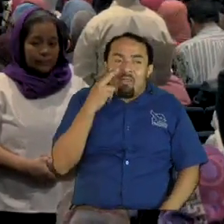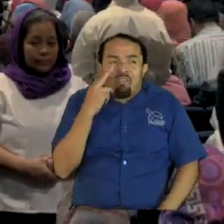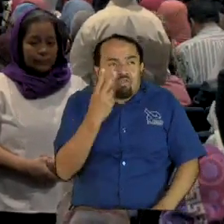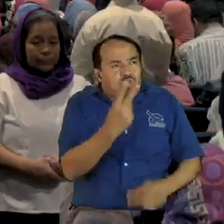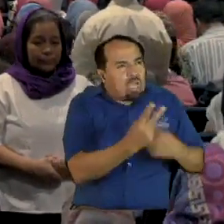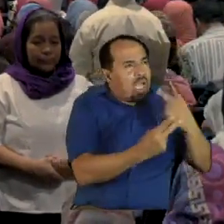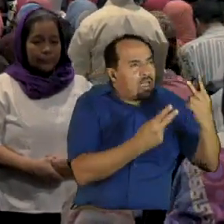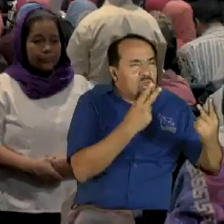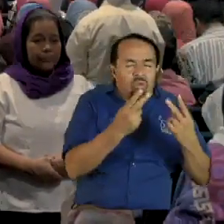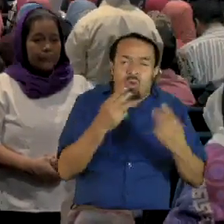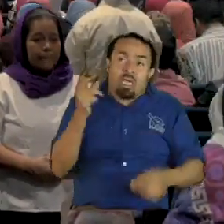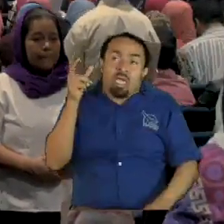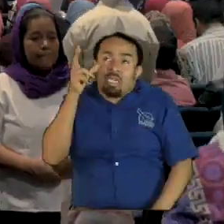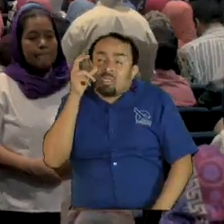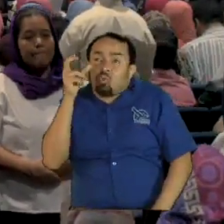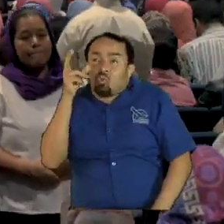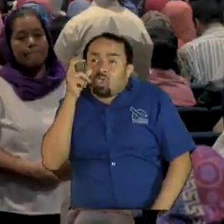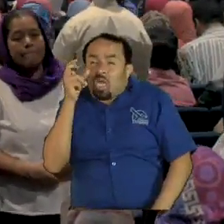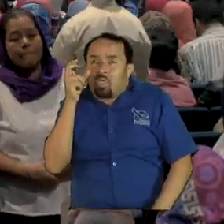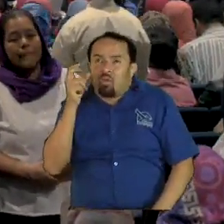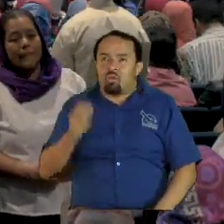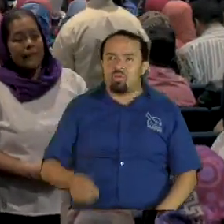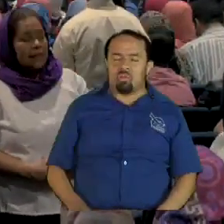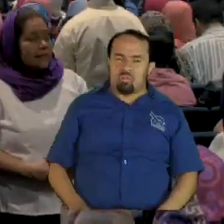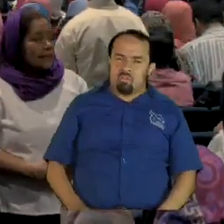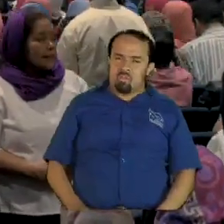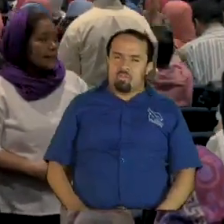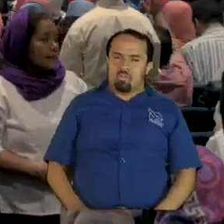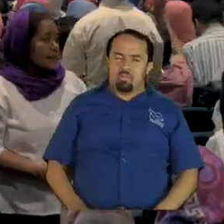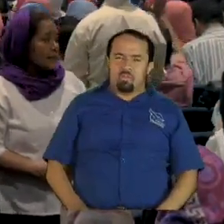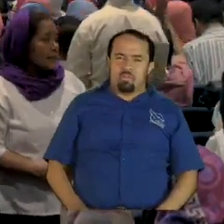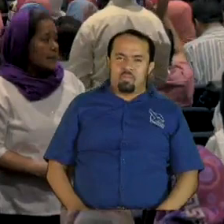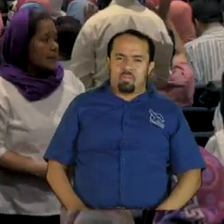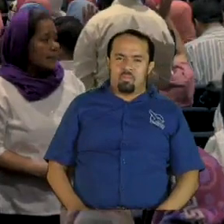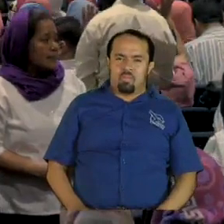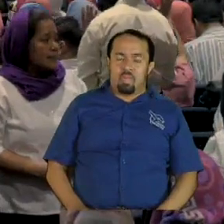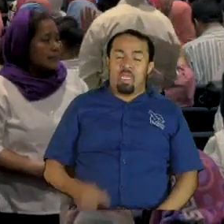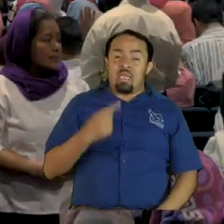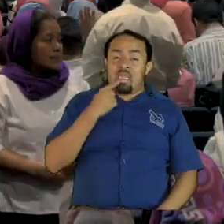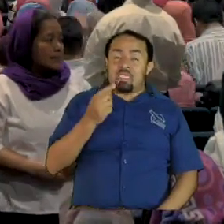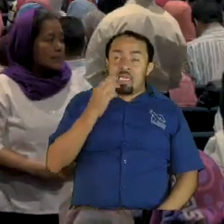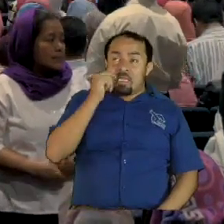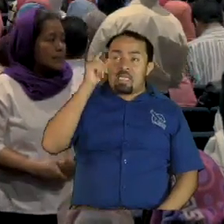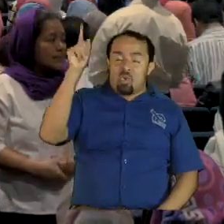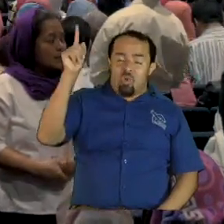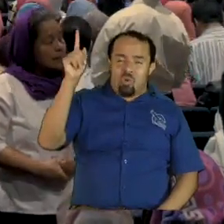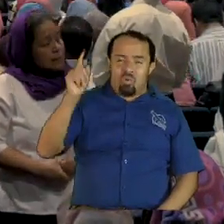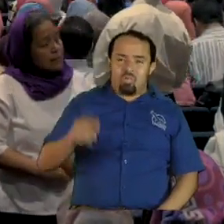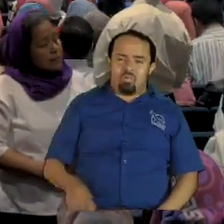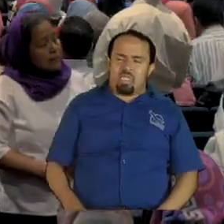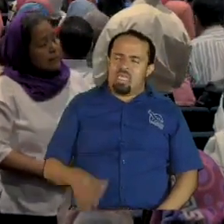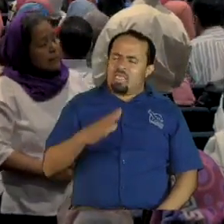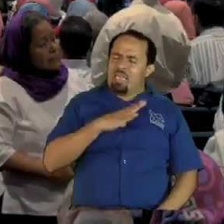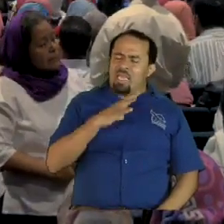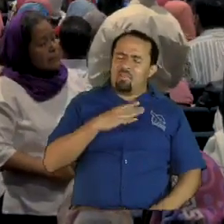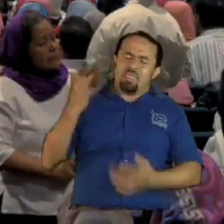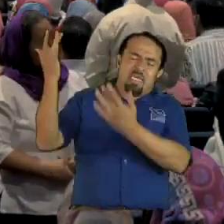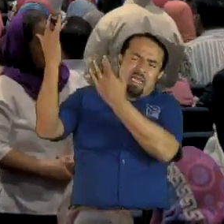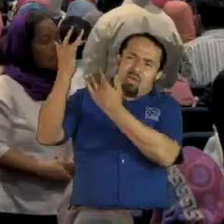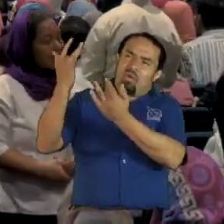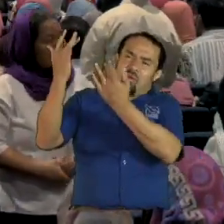oyéndolo, creo que tenemos que hacer una revisión de nuestro campamento. Y decirle, Señor, ten misericordia.